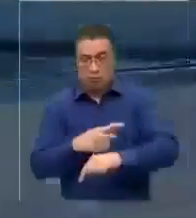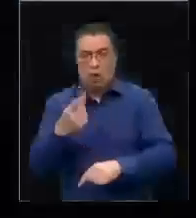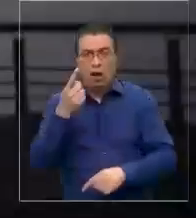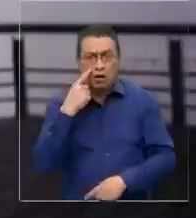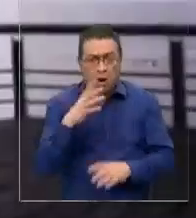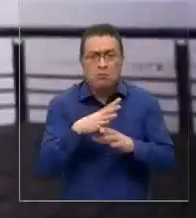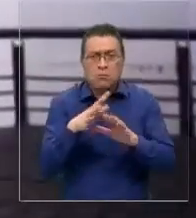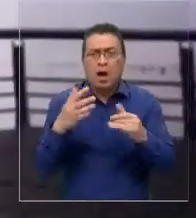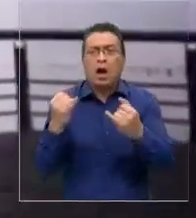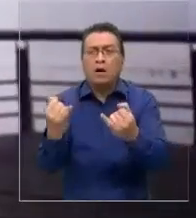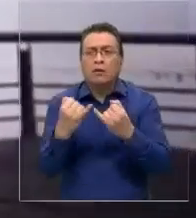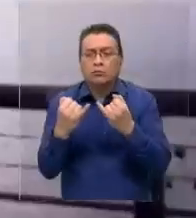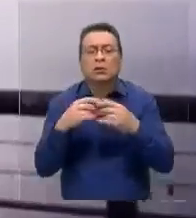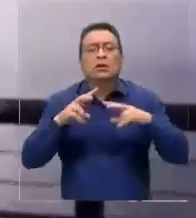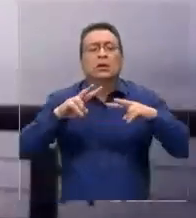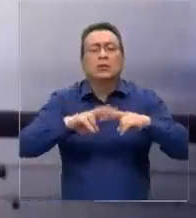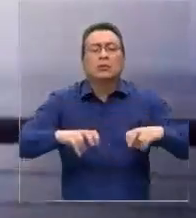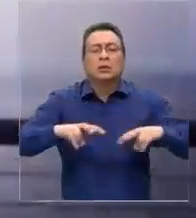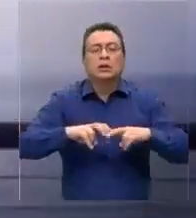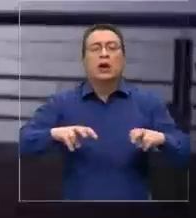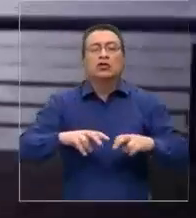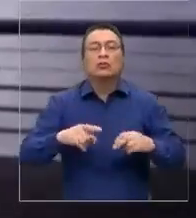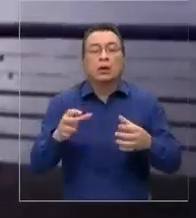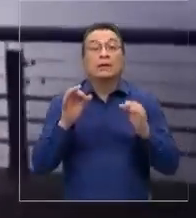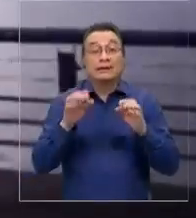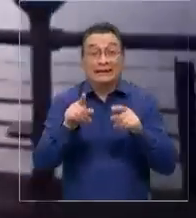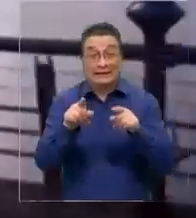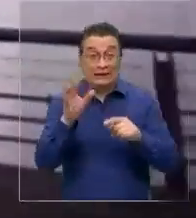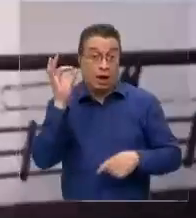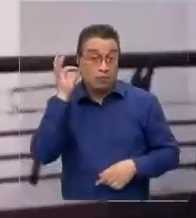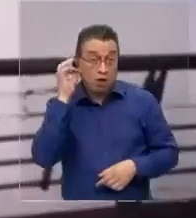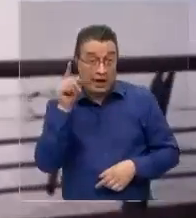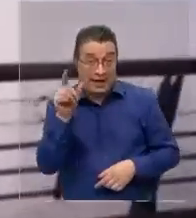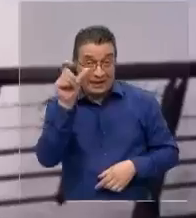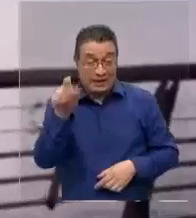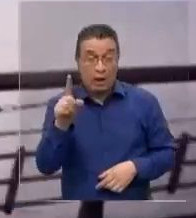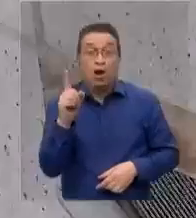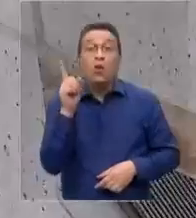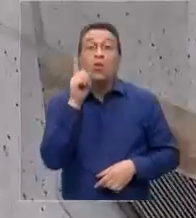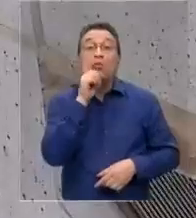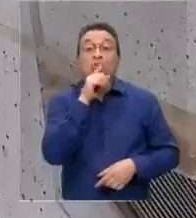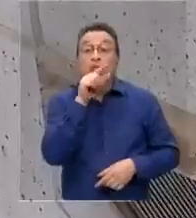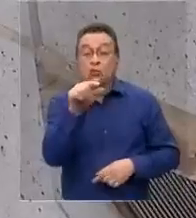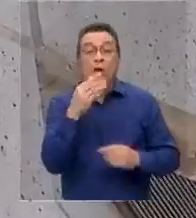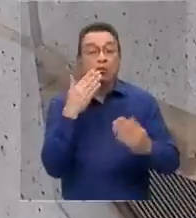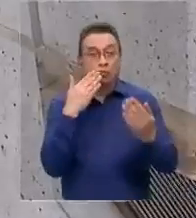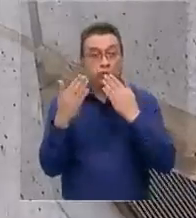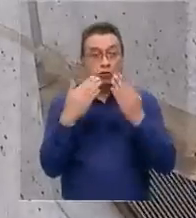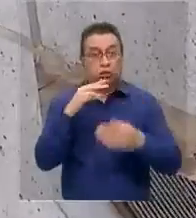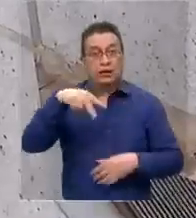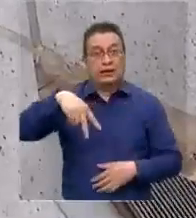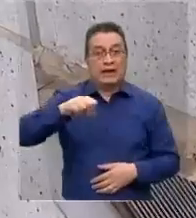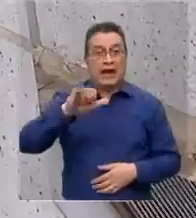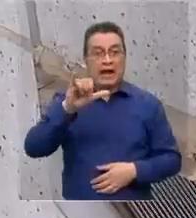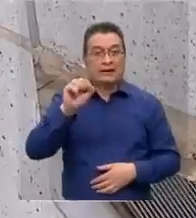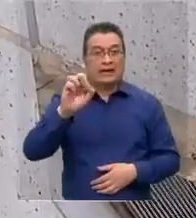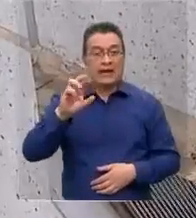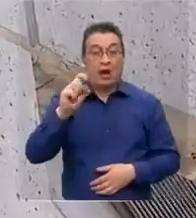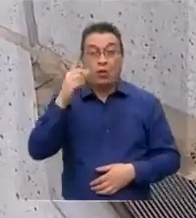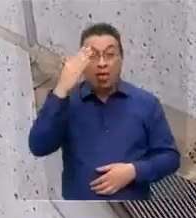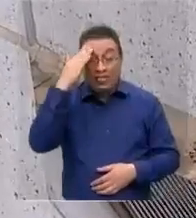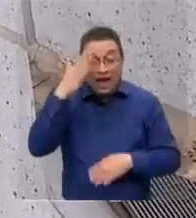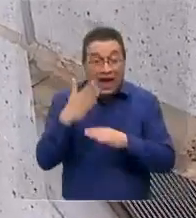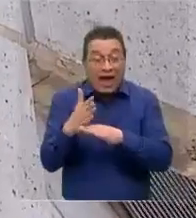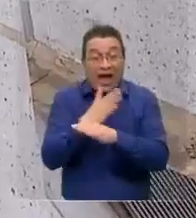mayores antecedentes de la investigación. Fue precisamente ella, una de las últimas personas que conversó con Nayara justo un día antes de